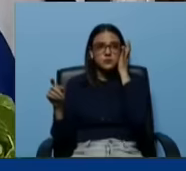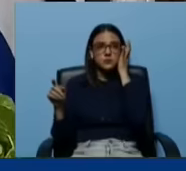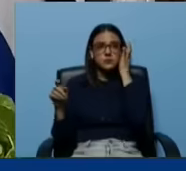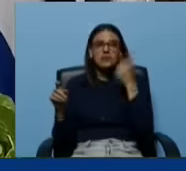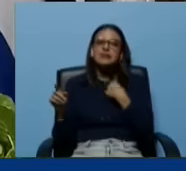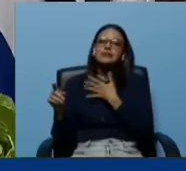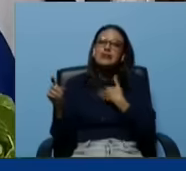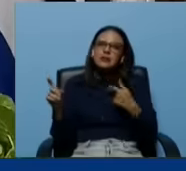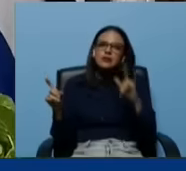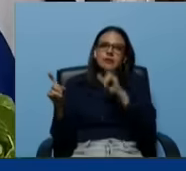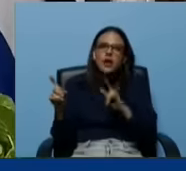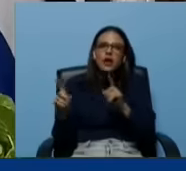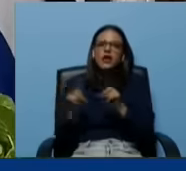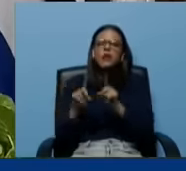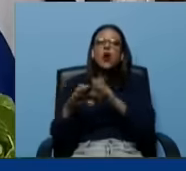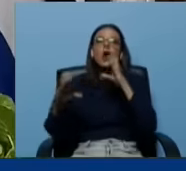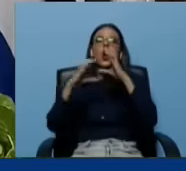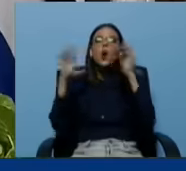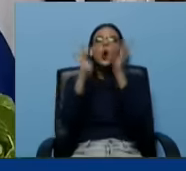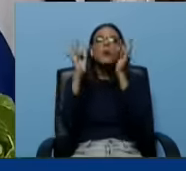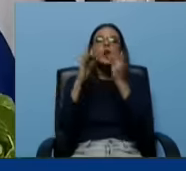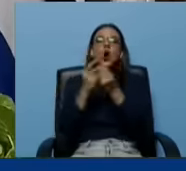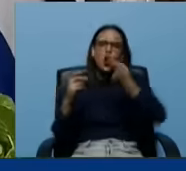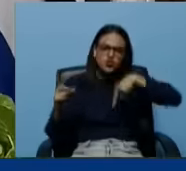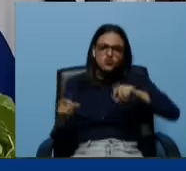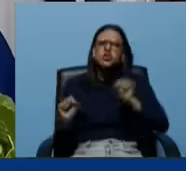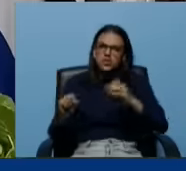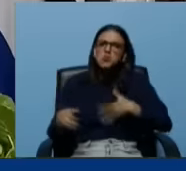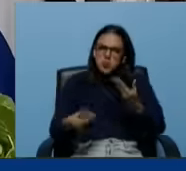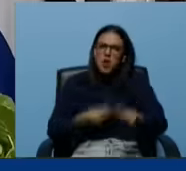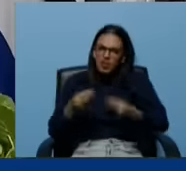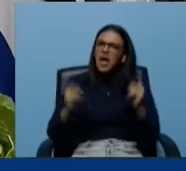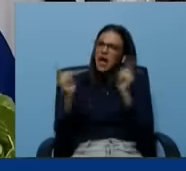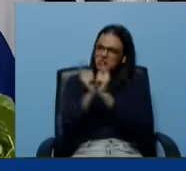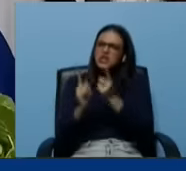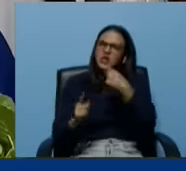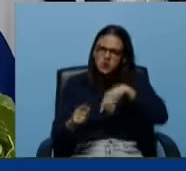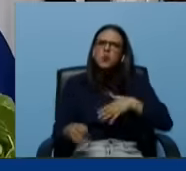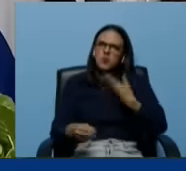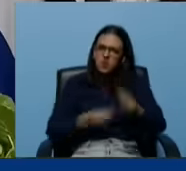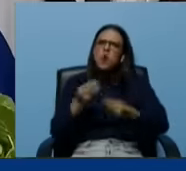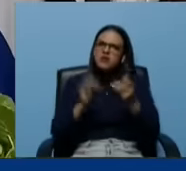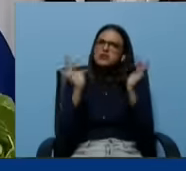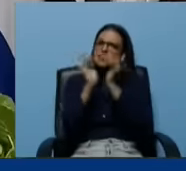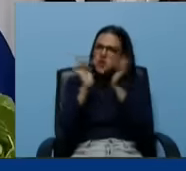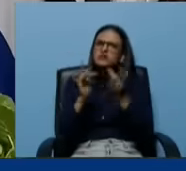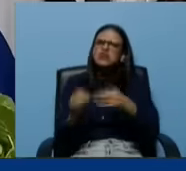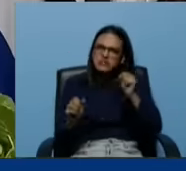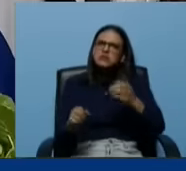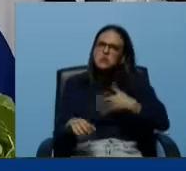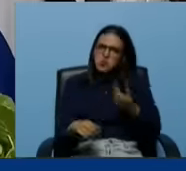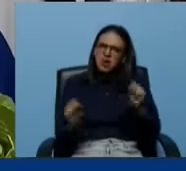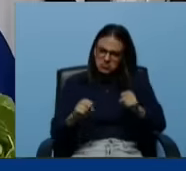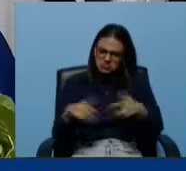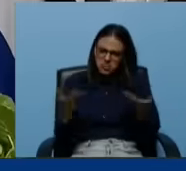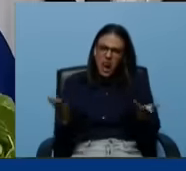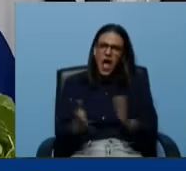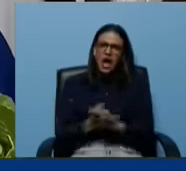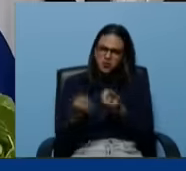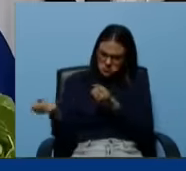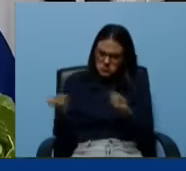quiere comunicarse con nosotros, lo puede hacer. Continuamente nos comunicamos con él.